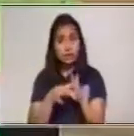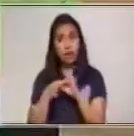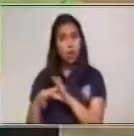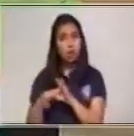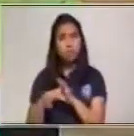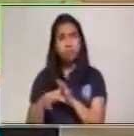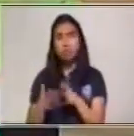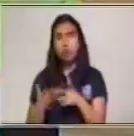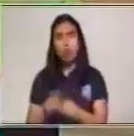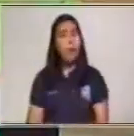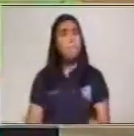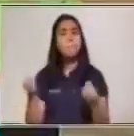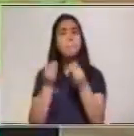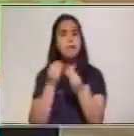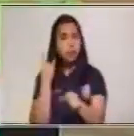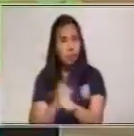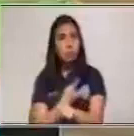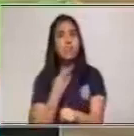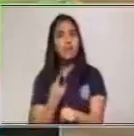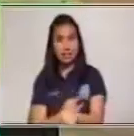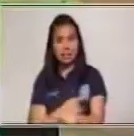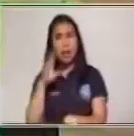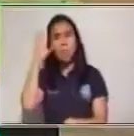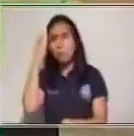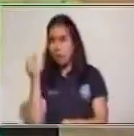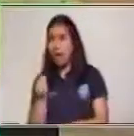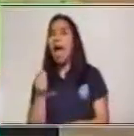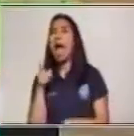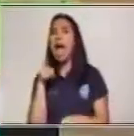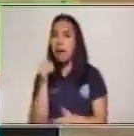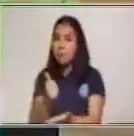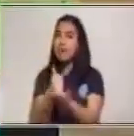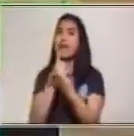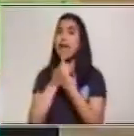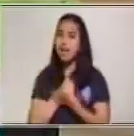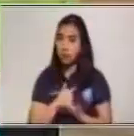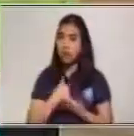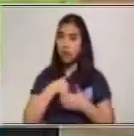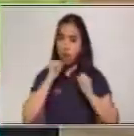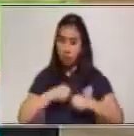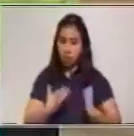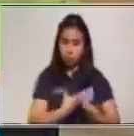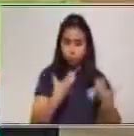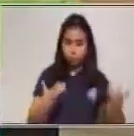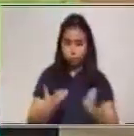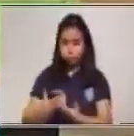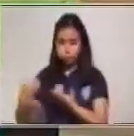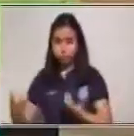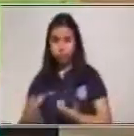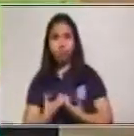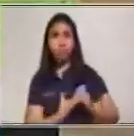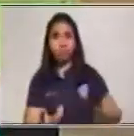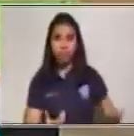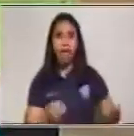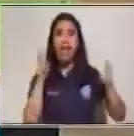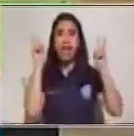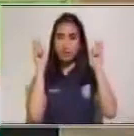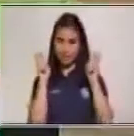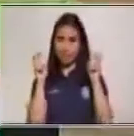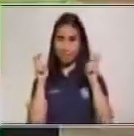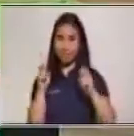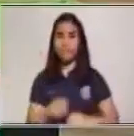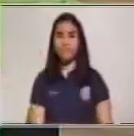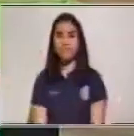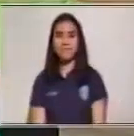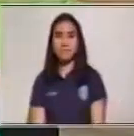se utilizan, porque me permite la clasificación de los temas. Pero hay otros más. Vamos a ver el